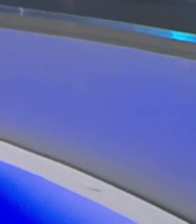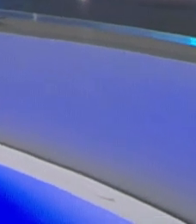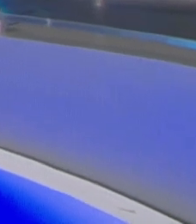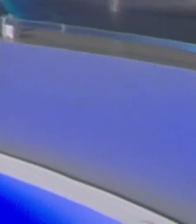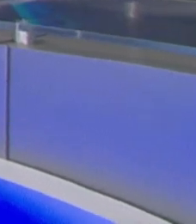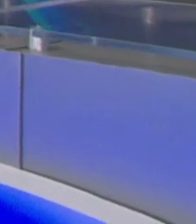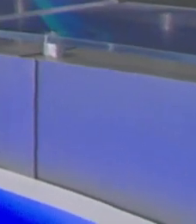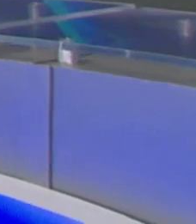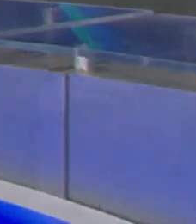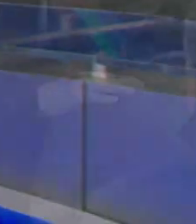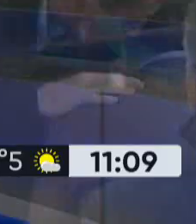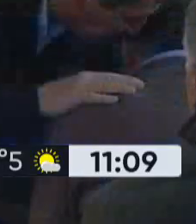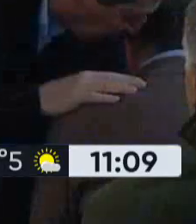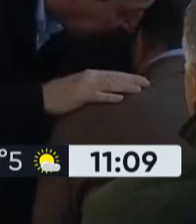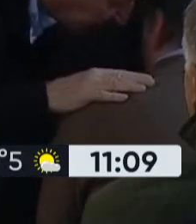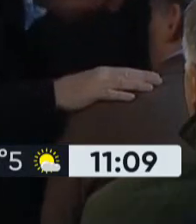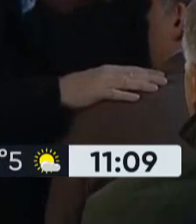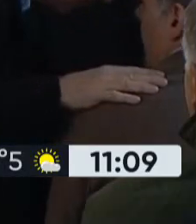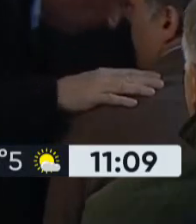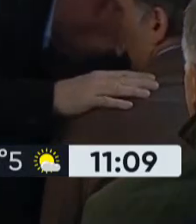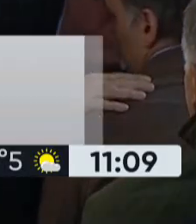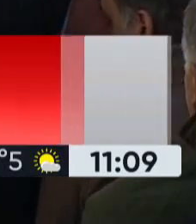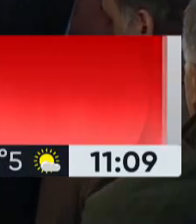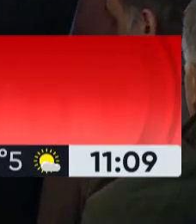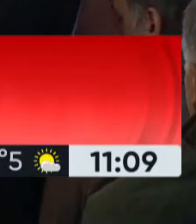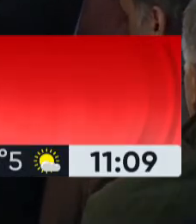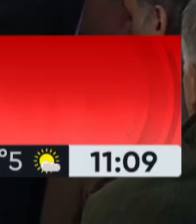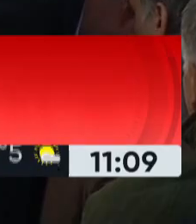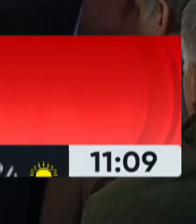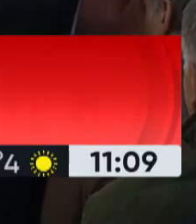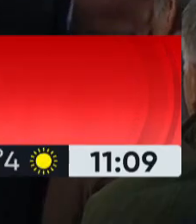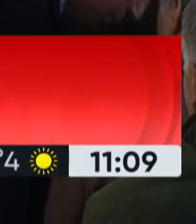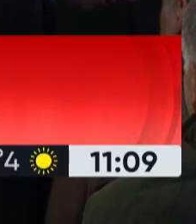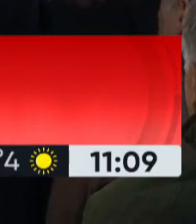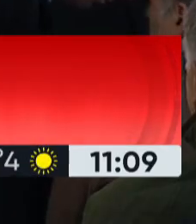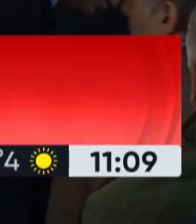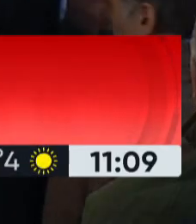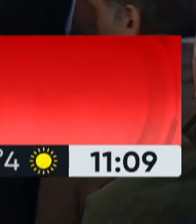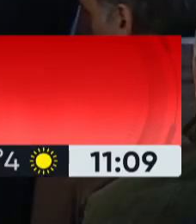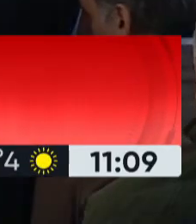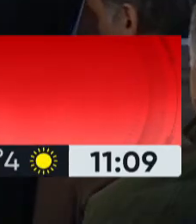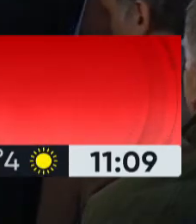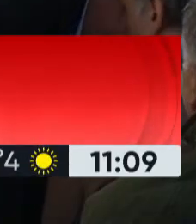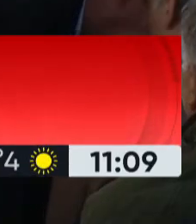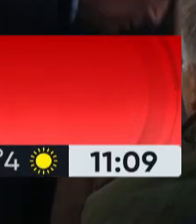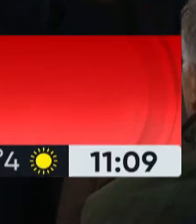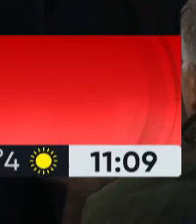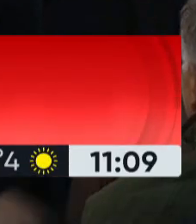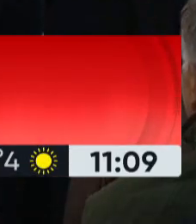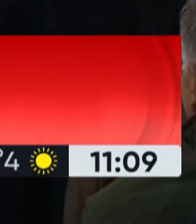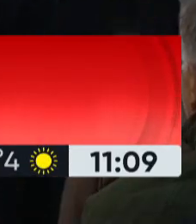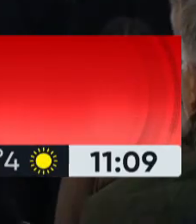Vamos a San Nicolás. El presidente Javier Milei participa del cierre de la exposición Expo Agro, acompañado por la ministra de Seguridad